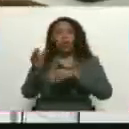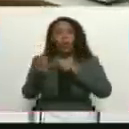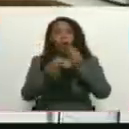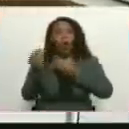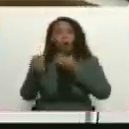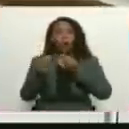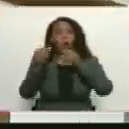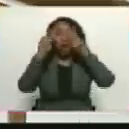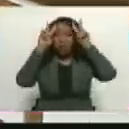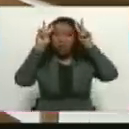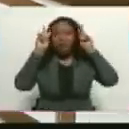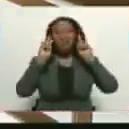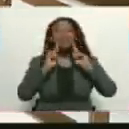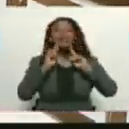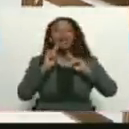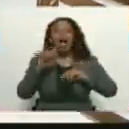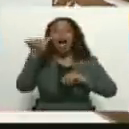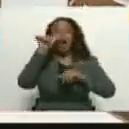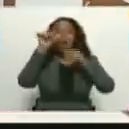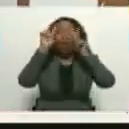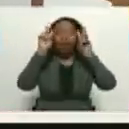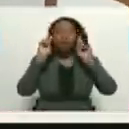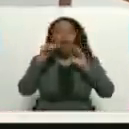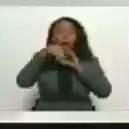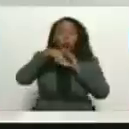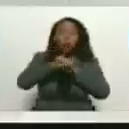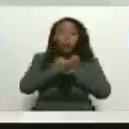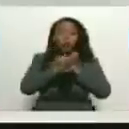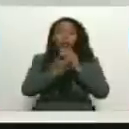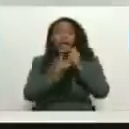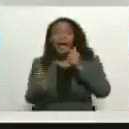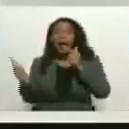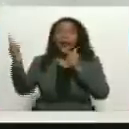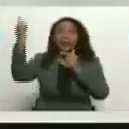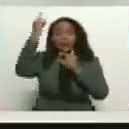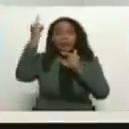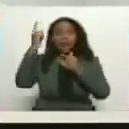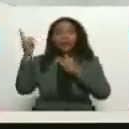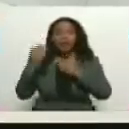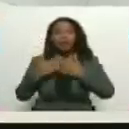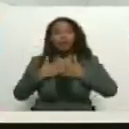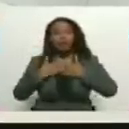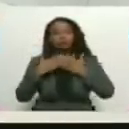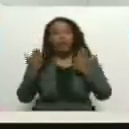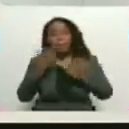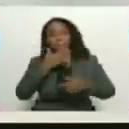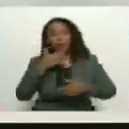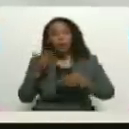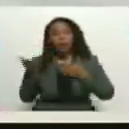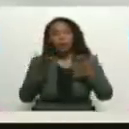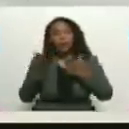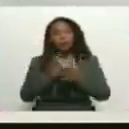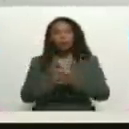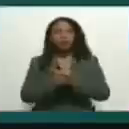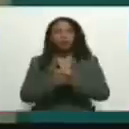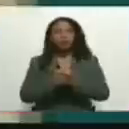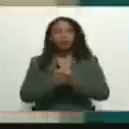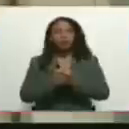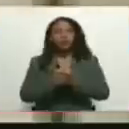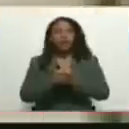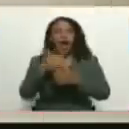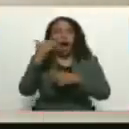esterilización, los tanques de agua, subterráneos y aéreos, que nos van a permitir prestar un mejor servicio. Y se dotó, presidente, con